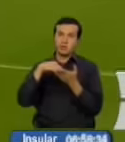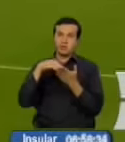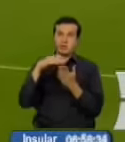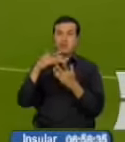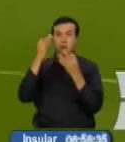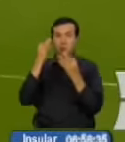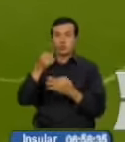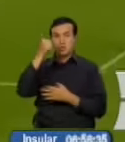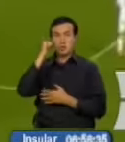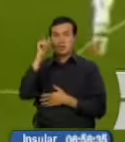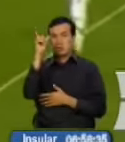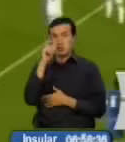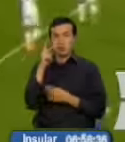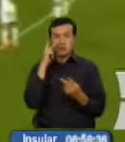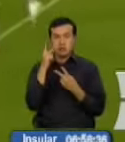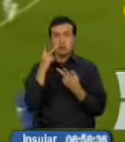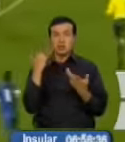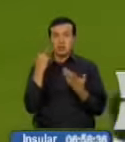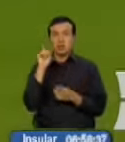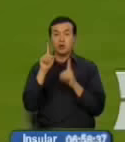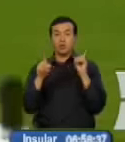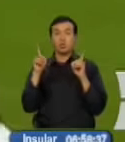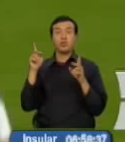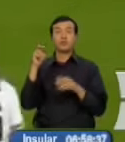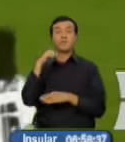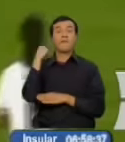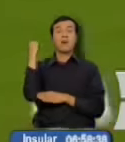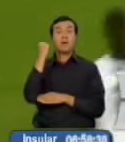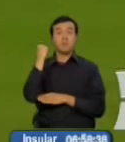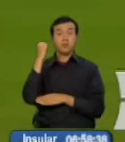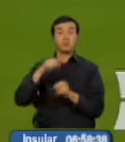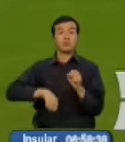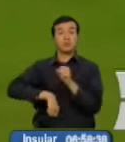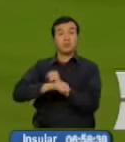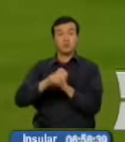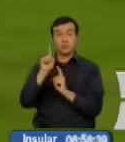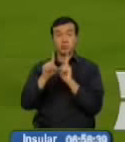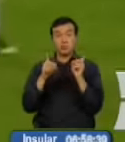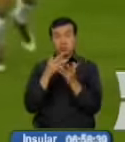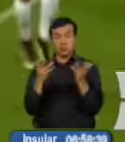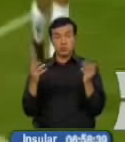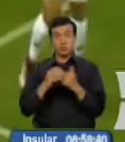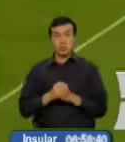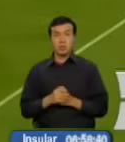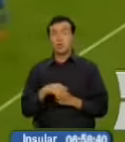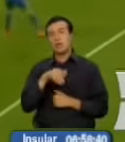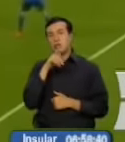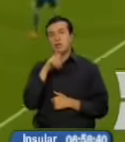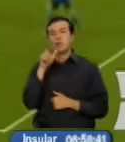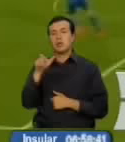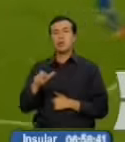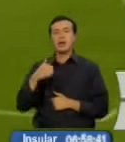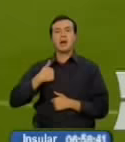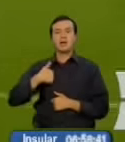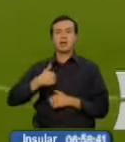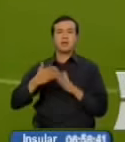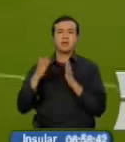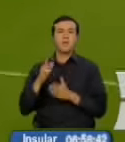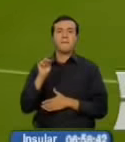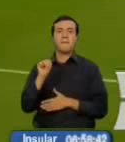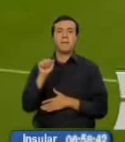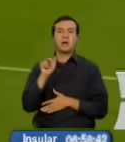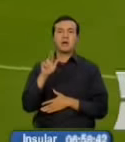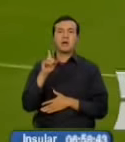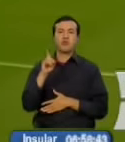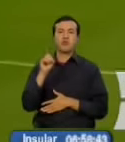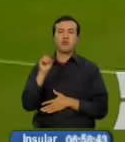ayer en Roma con la actuación de varias ex figuras del fútbol a nivel mundial y de manera particular la actuación de Diego Armando Maradona,